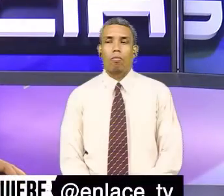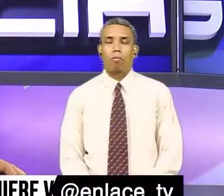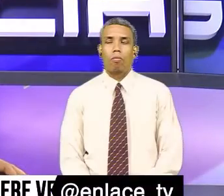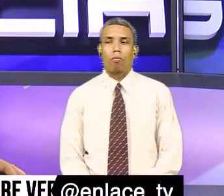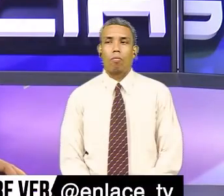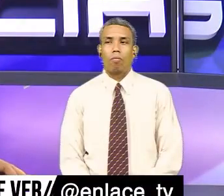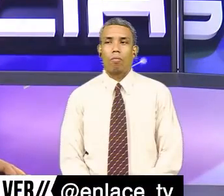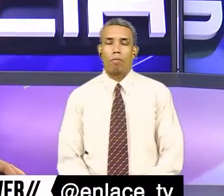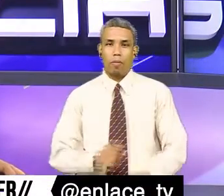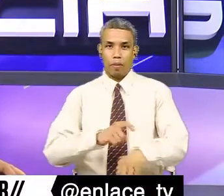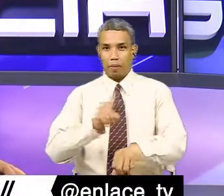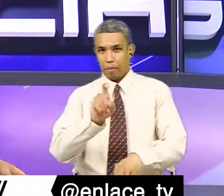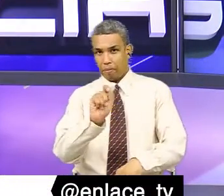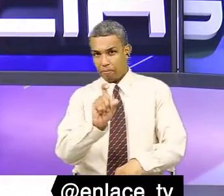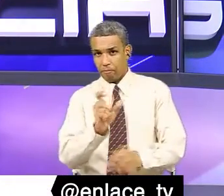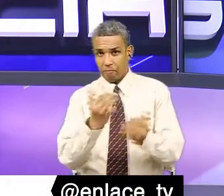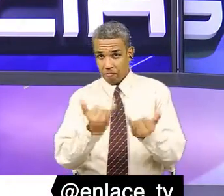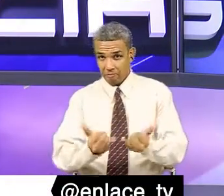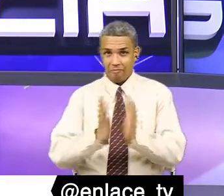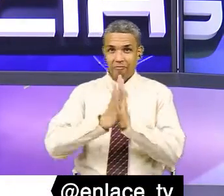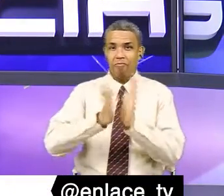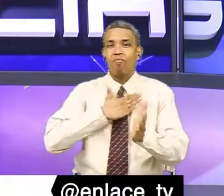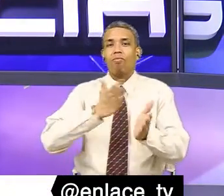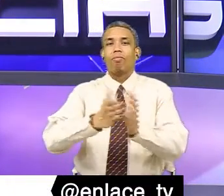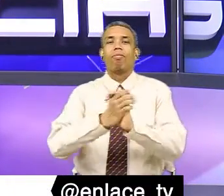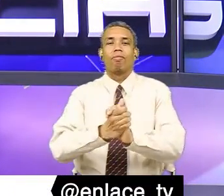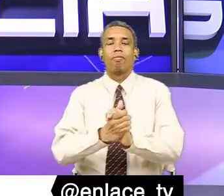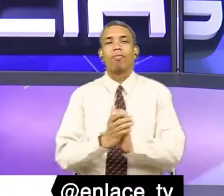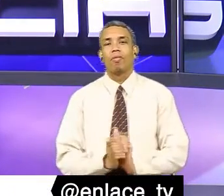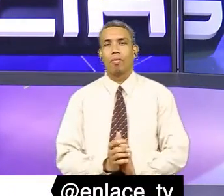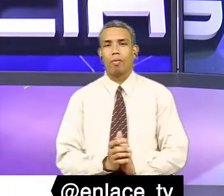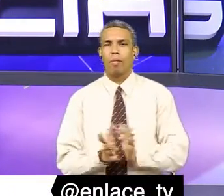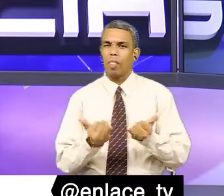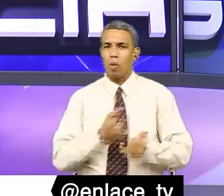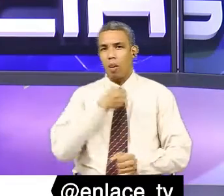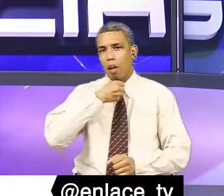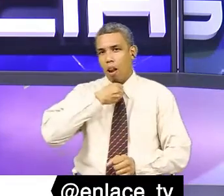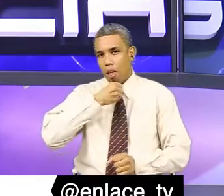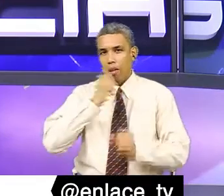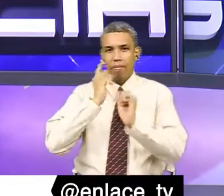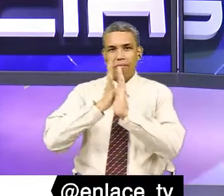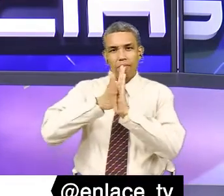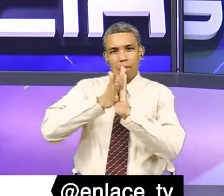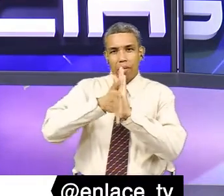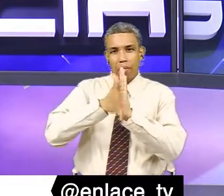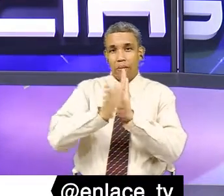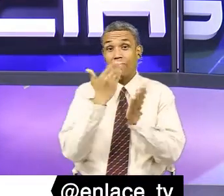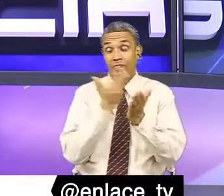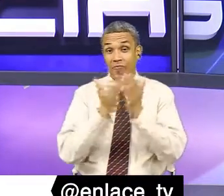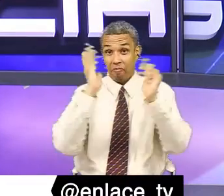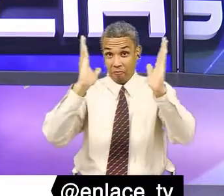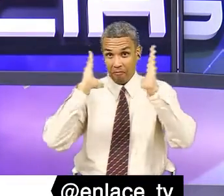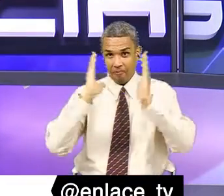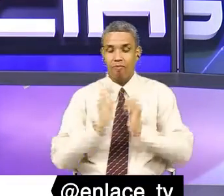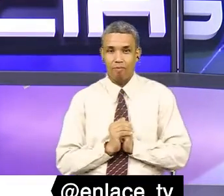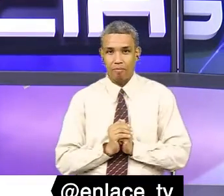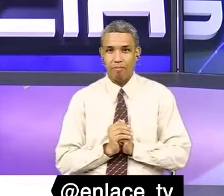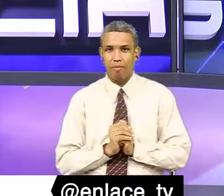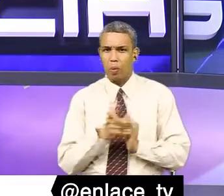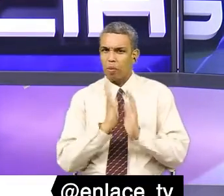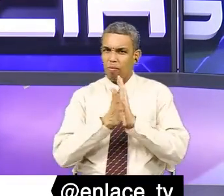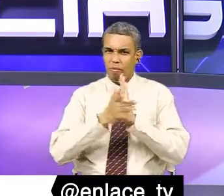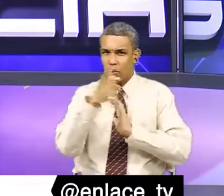6:30 en punto. Muy buenas tardes, les damos la bienvenida a una emisión más del noticiero que usted quiere ver el fin de semana. Gracias por estar con nosotros para estar bien